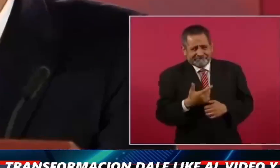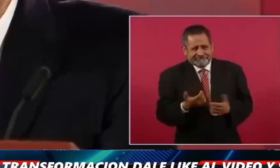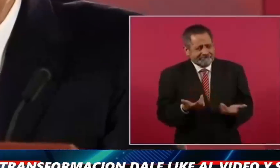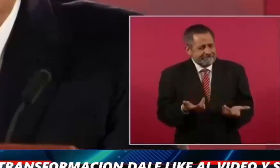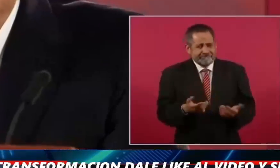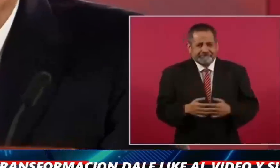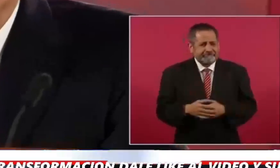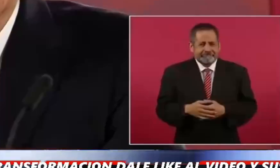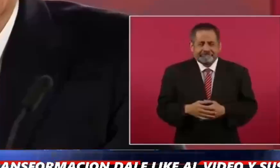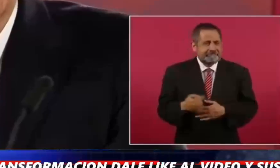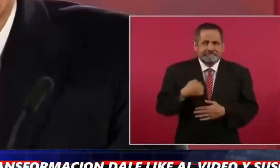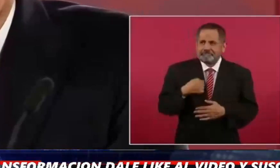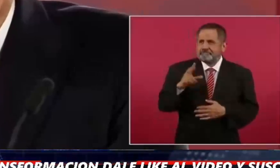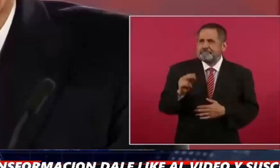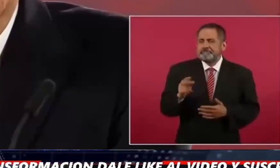Yo no soy